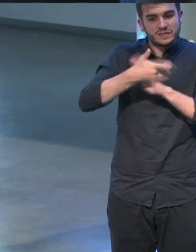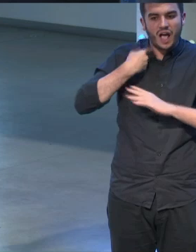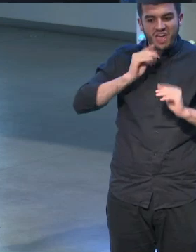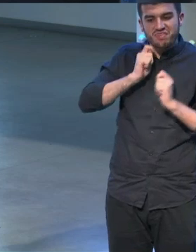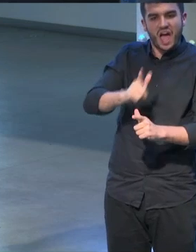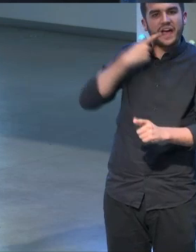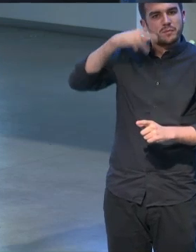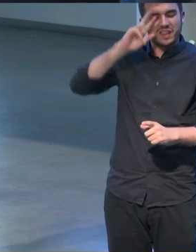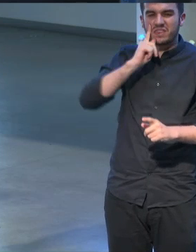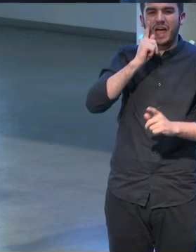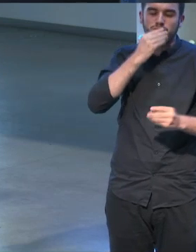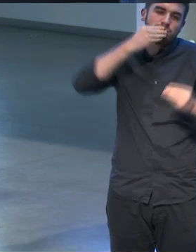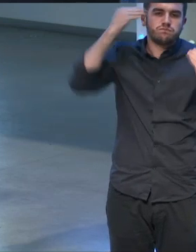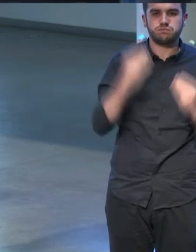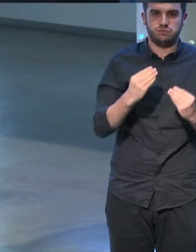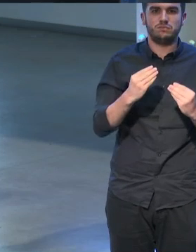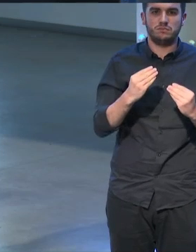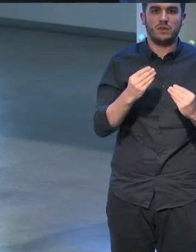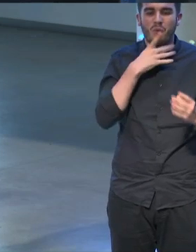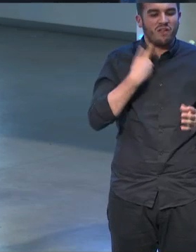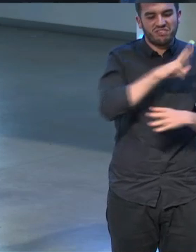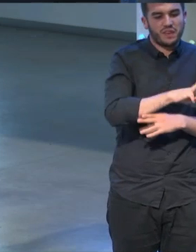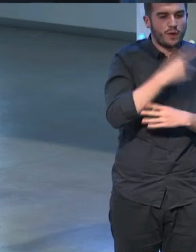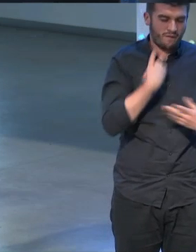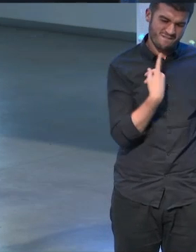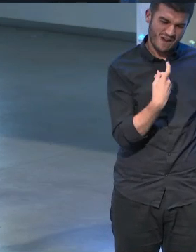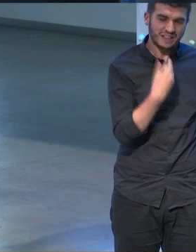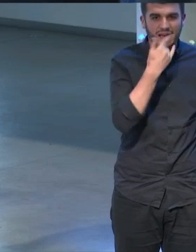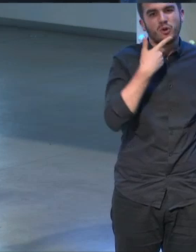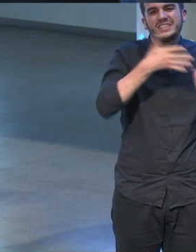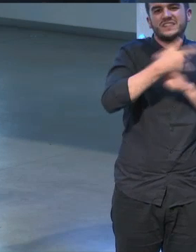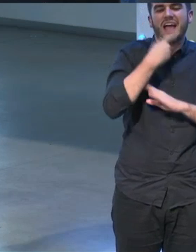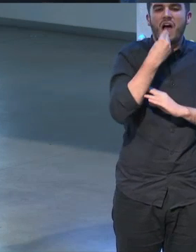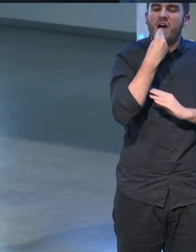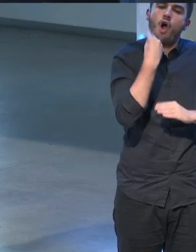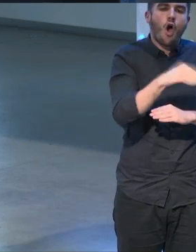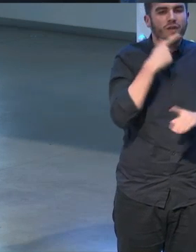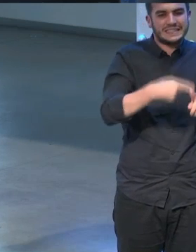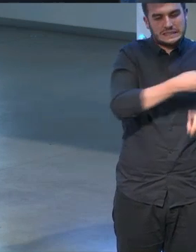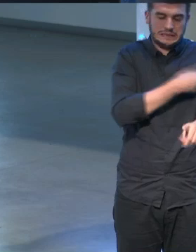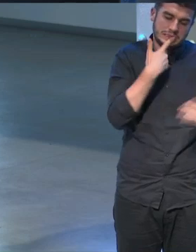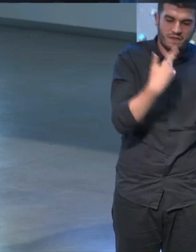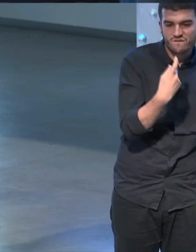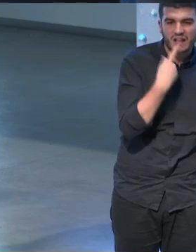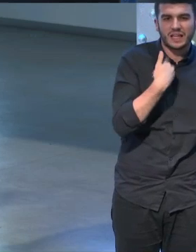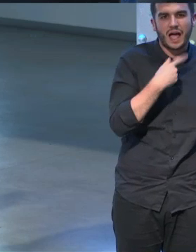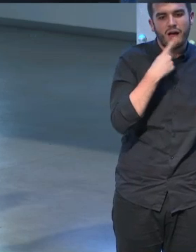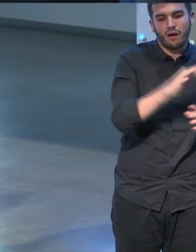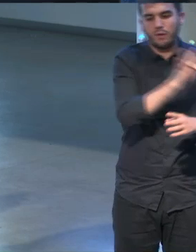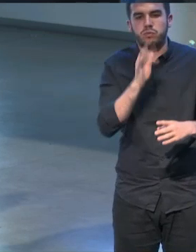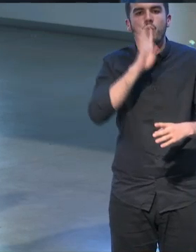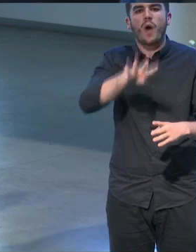que no fueran ni de primero, ni de segundo, ni de tercero, pues porque ya son demasiado jóvenes, ¿no? Para eso ya teníamos a los estudiantes de secundaria, perdón.